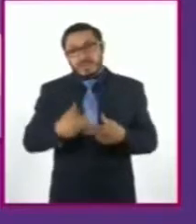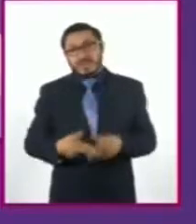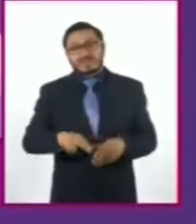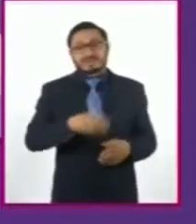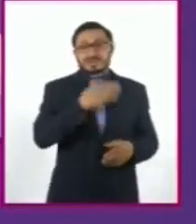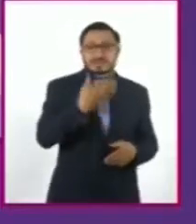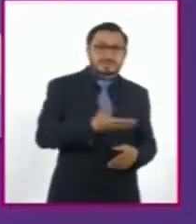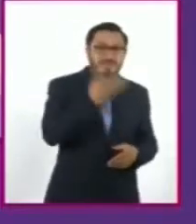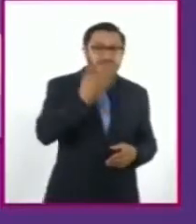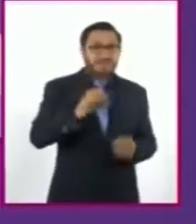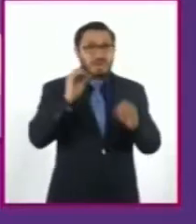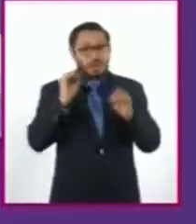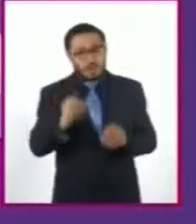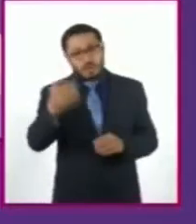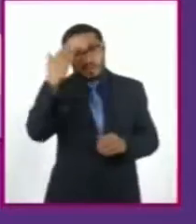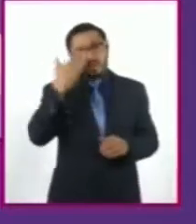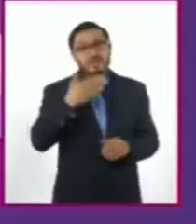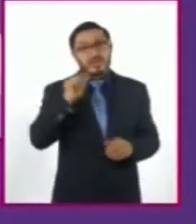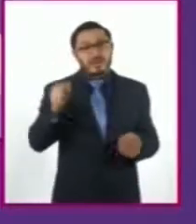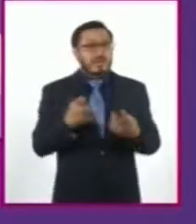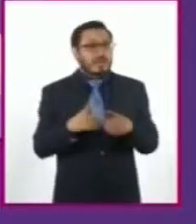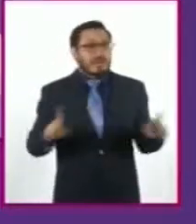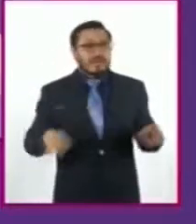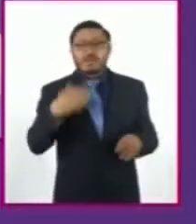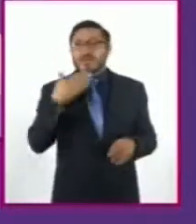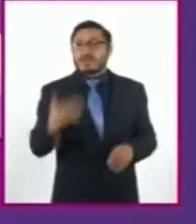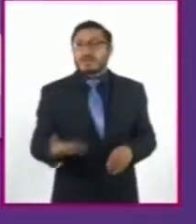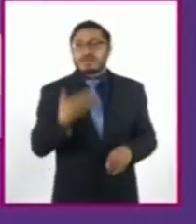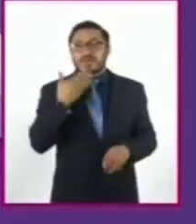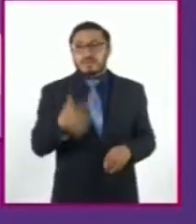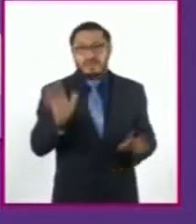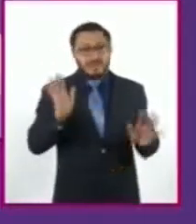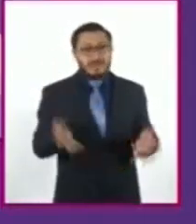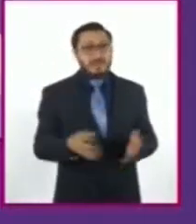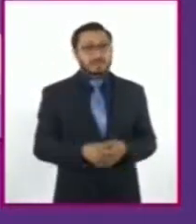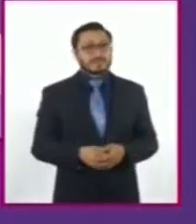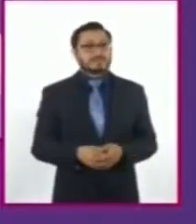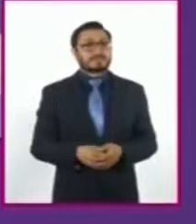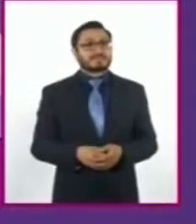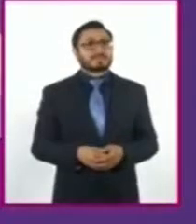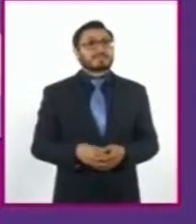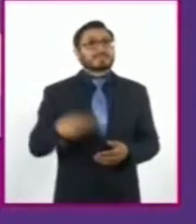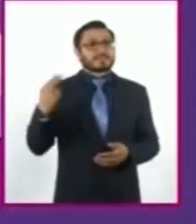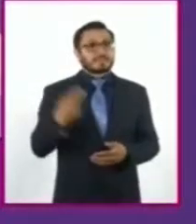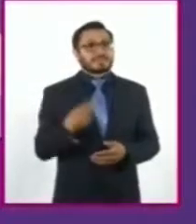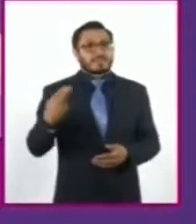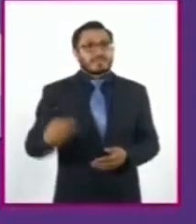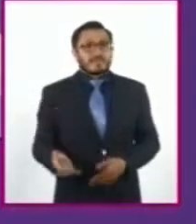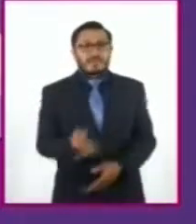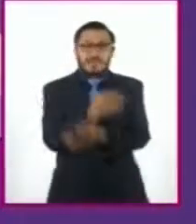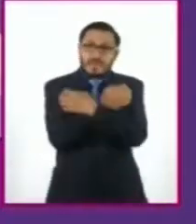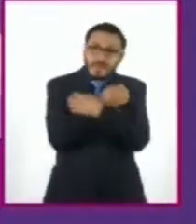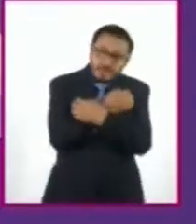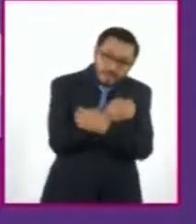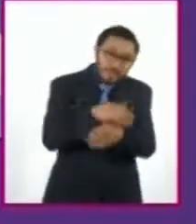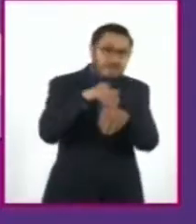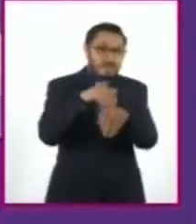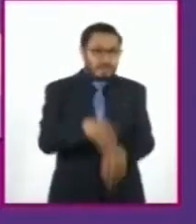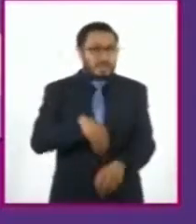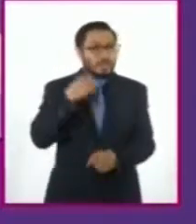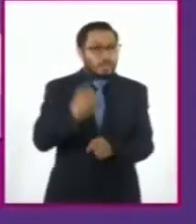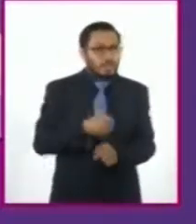logre adquirir la habilidad deseada. Para ello, se requiere disciplina y